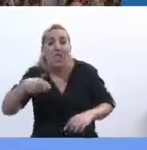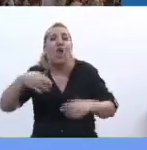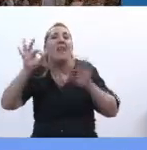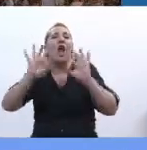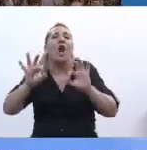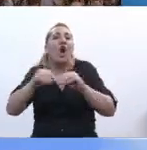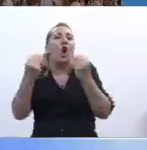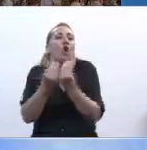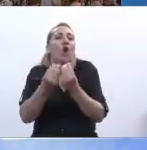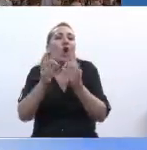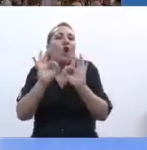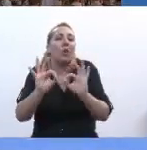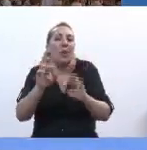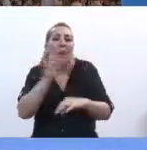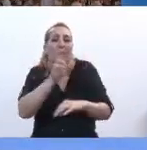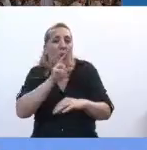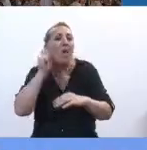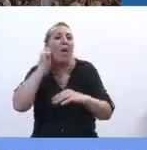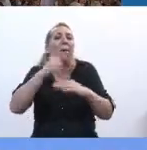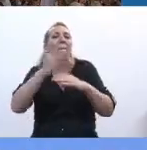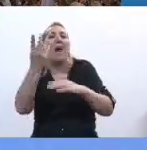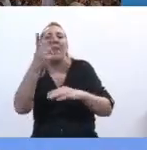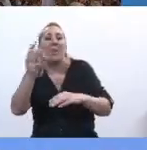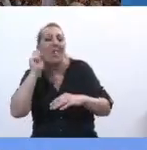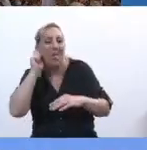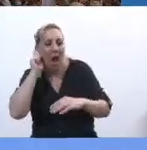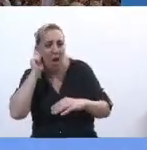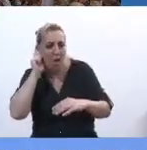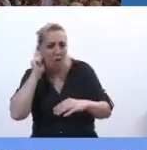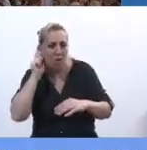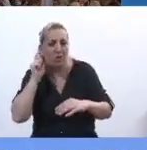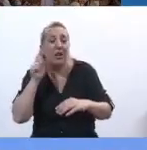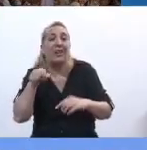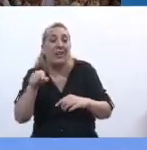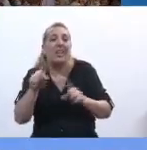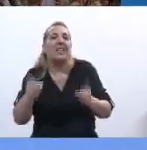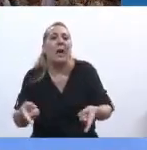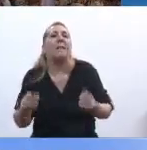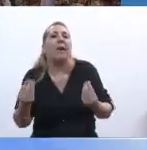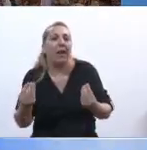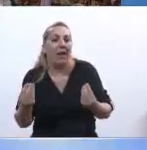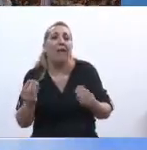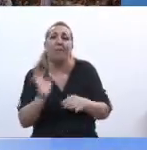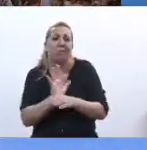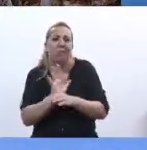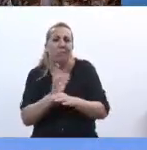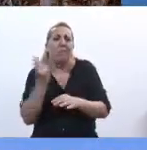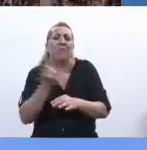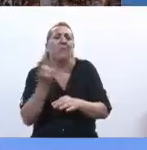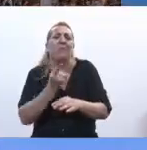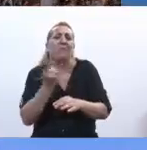mujeres son mayores a 20 años de edad con lo cual también rompe el mito de esta